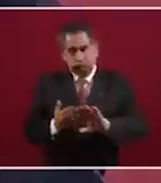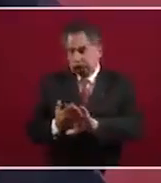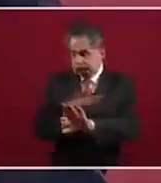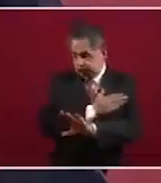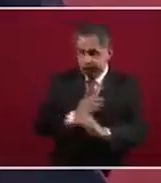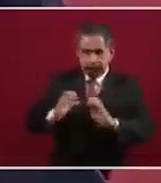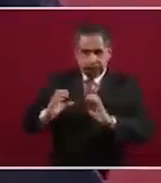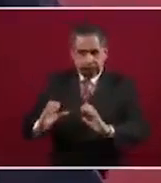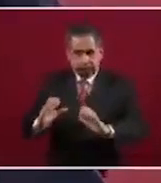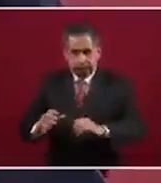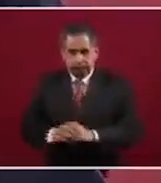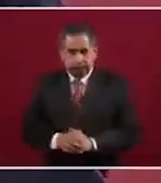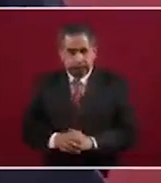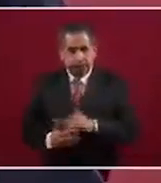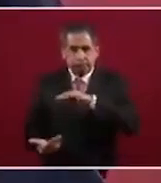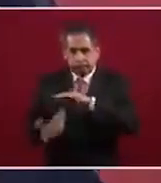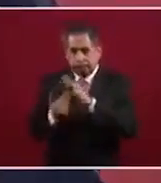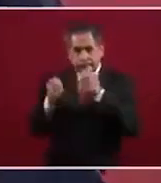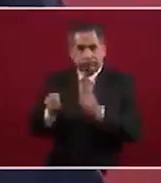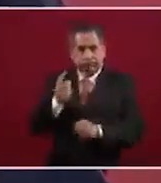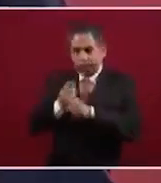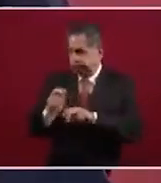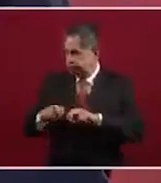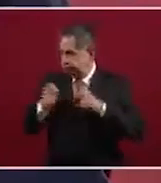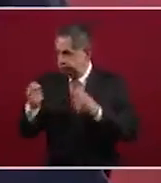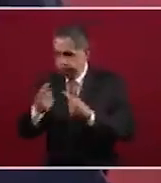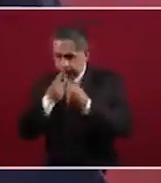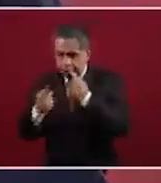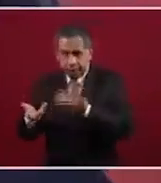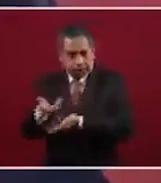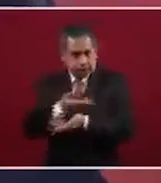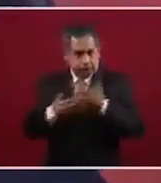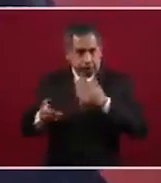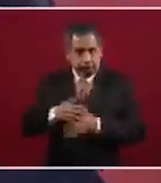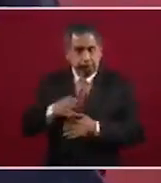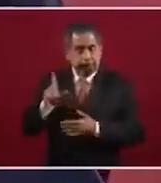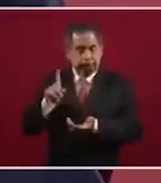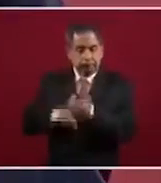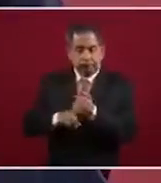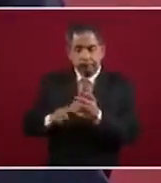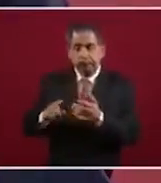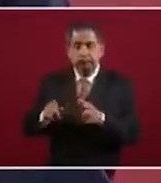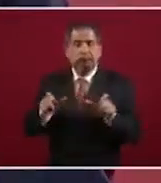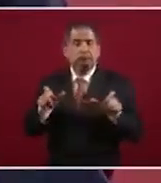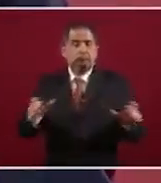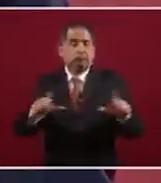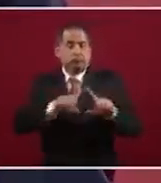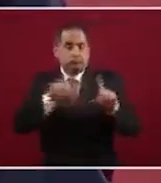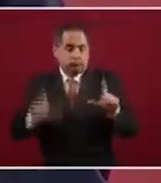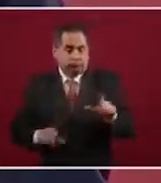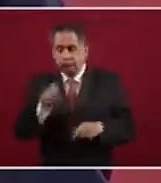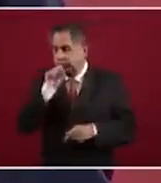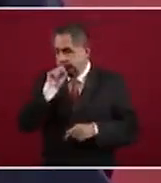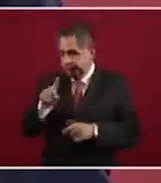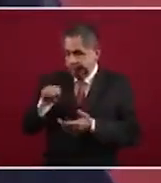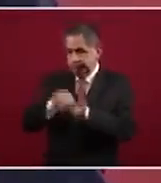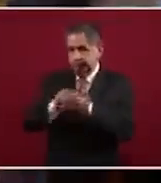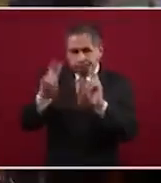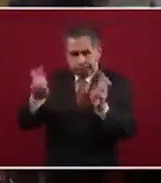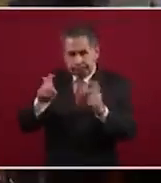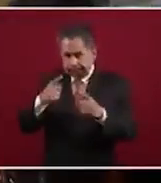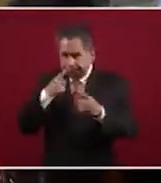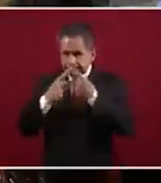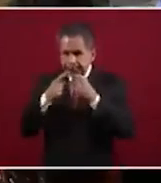tema de la mesa de seguridad, ya es un tema de preocupación inclusive a nivel de Guardia Nacional. La Guardia Nacional se